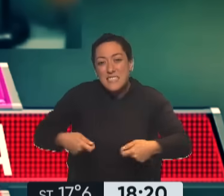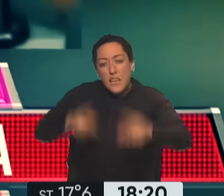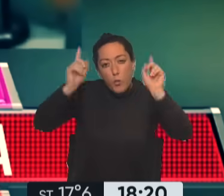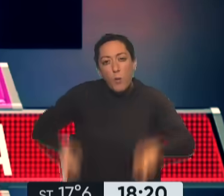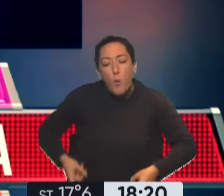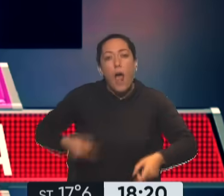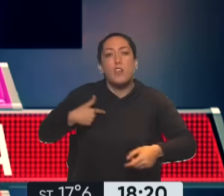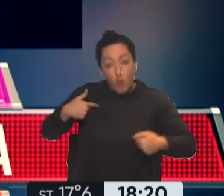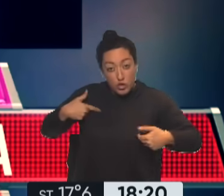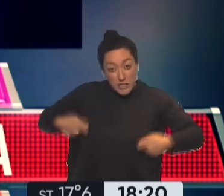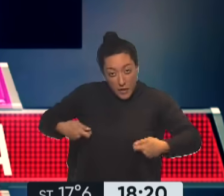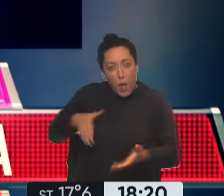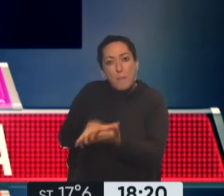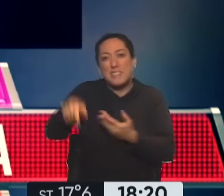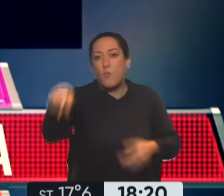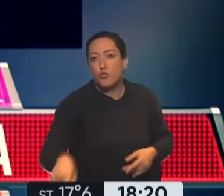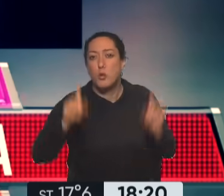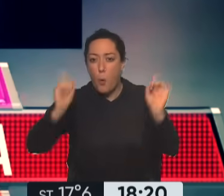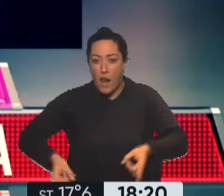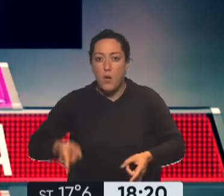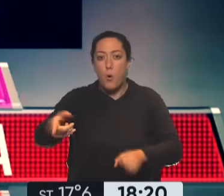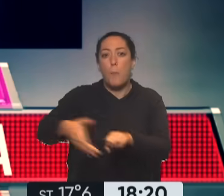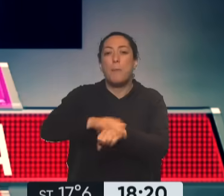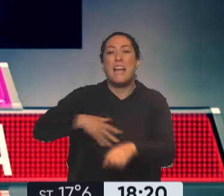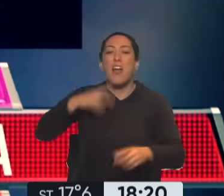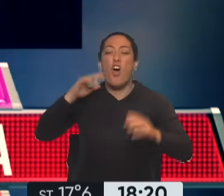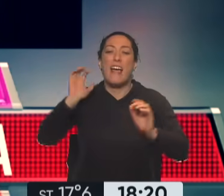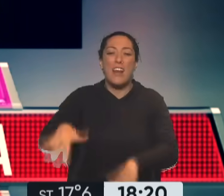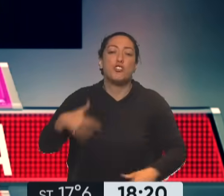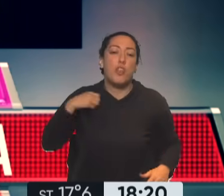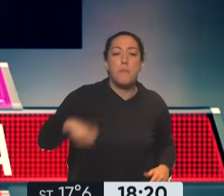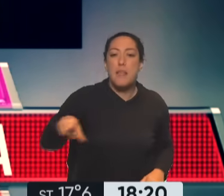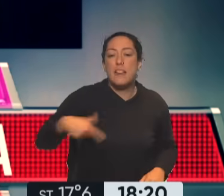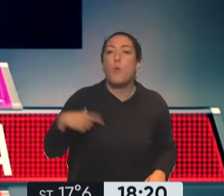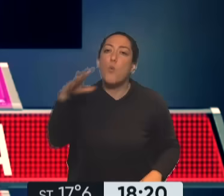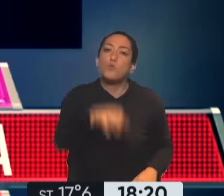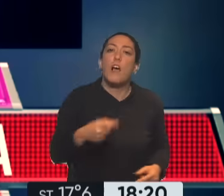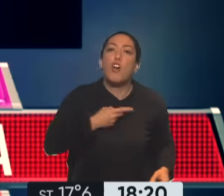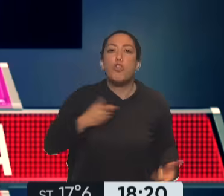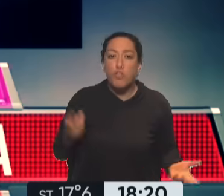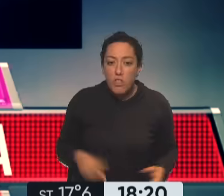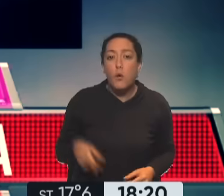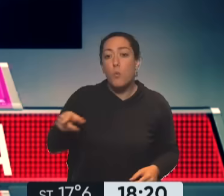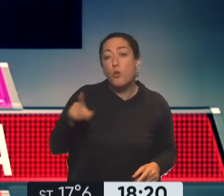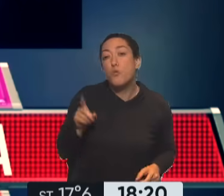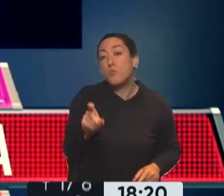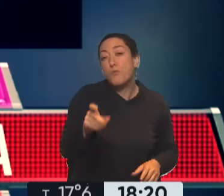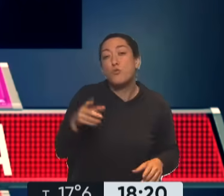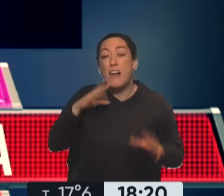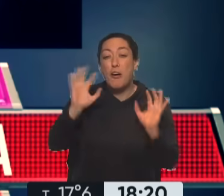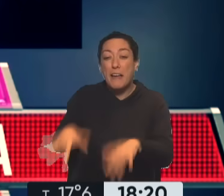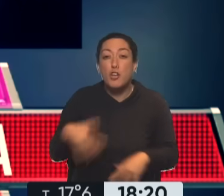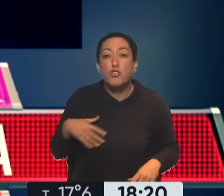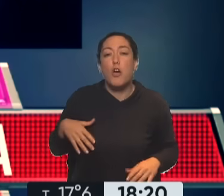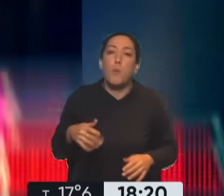ver si lo entendés. ¿Sabés a dónde la vas a ir a buscar? Pelado asqueroso de mierda, pelado asqueroso de mierda. Eso es un gusano asqueroso